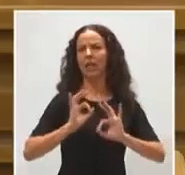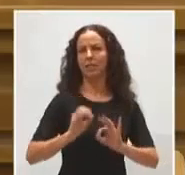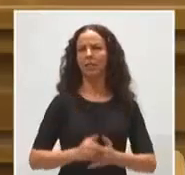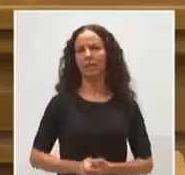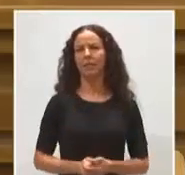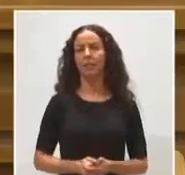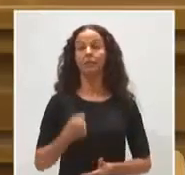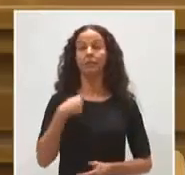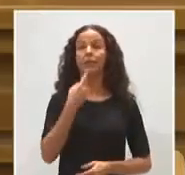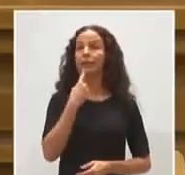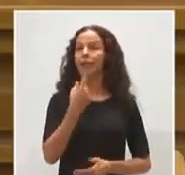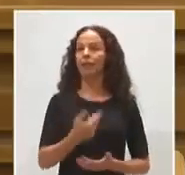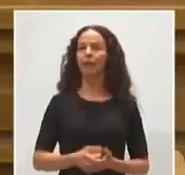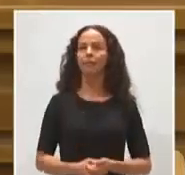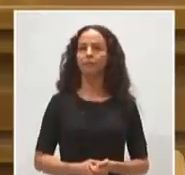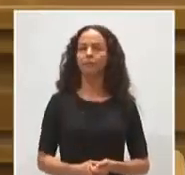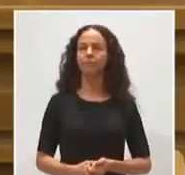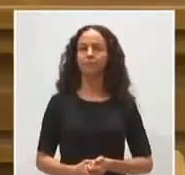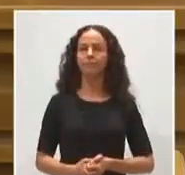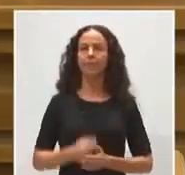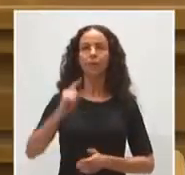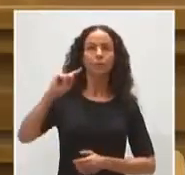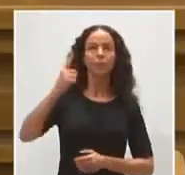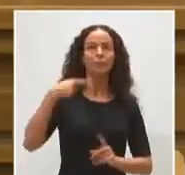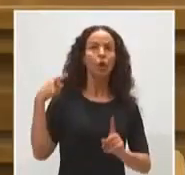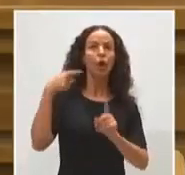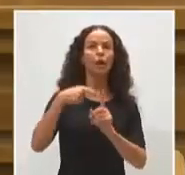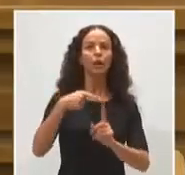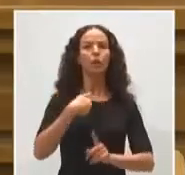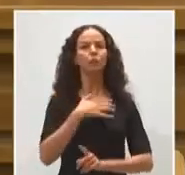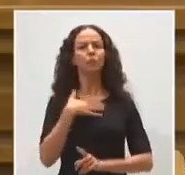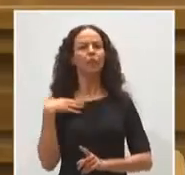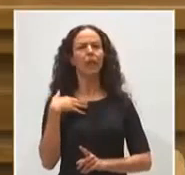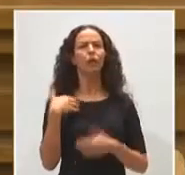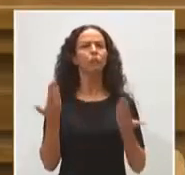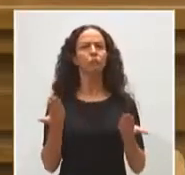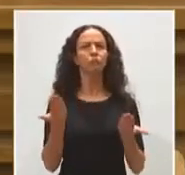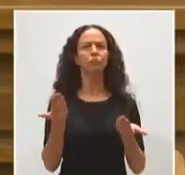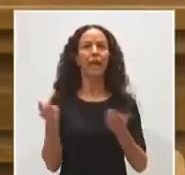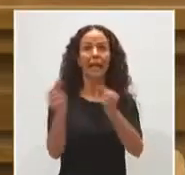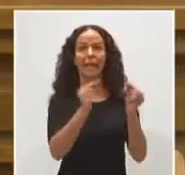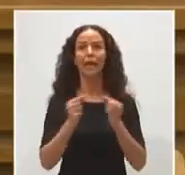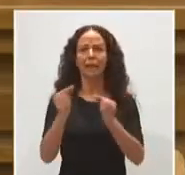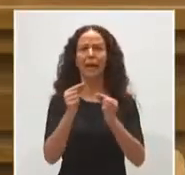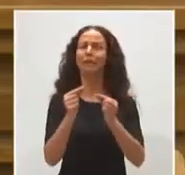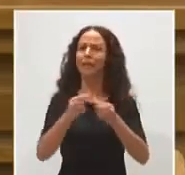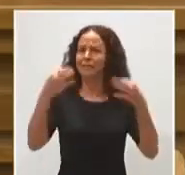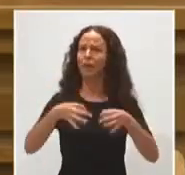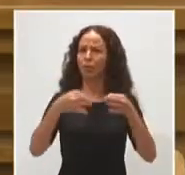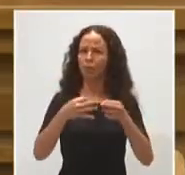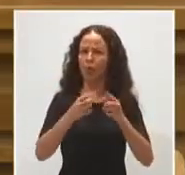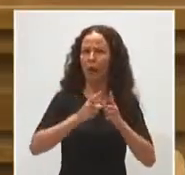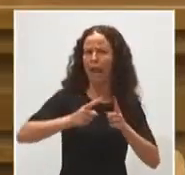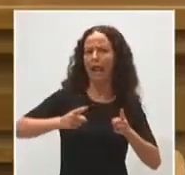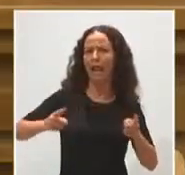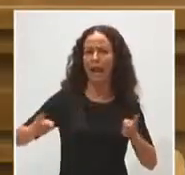decía que el primer objetivo que me quiero plantear a lo largo de este debate que será largo no puede ser de otra manera hay